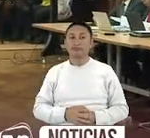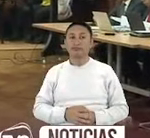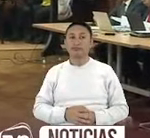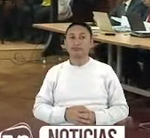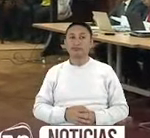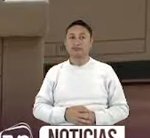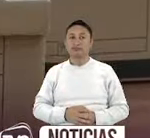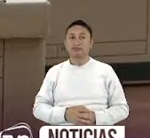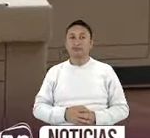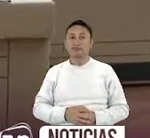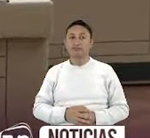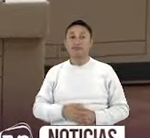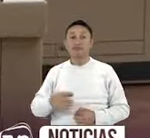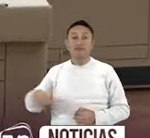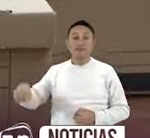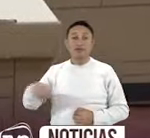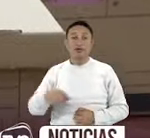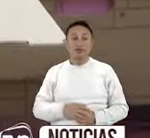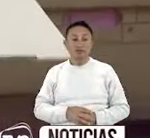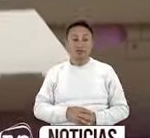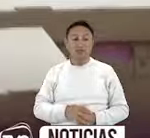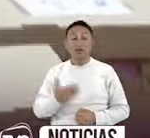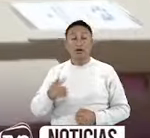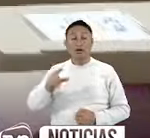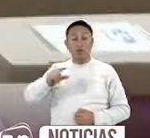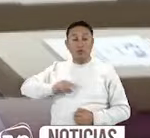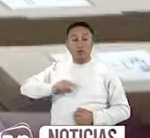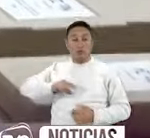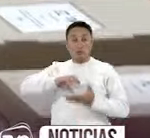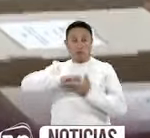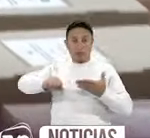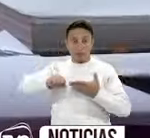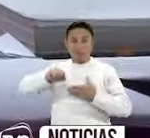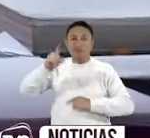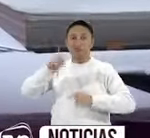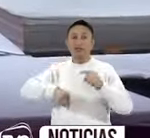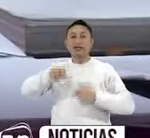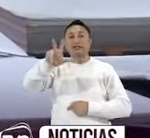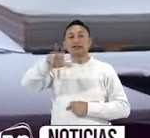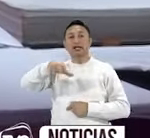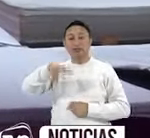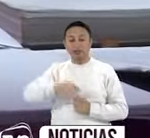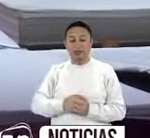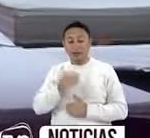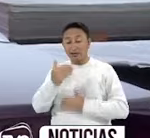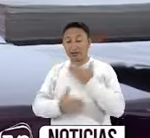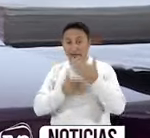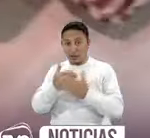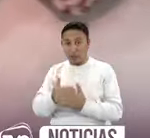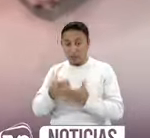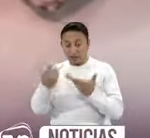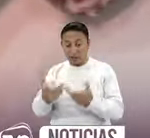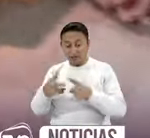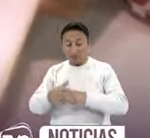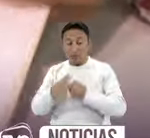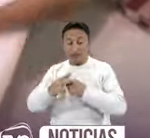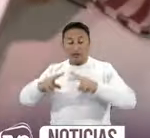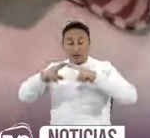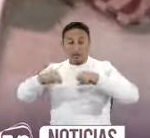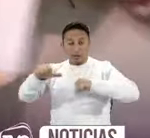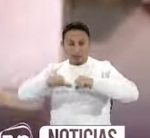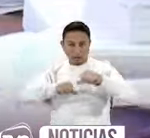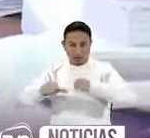no podrán acceder a sus remuneraciones por 3 meses y después de ese tiempo y una investigación administrativa